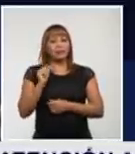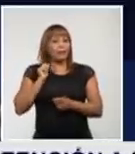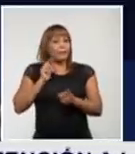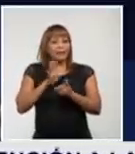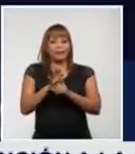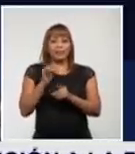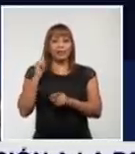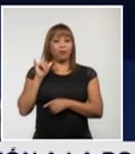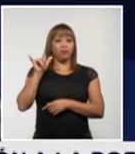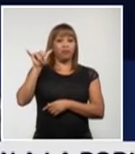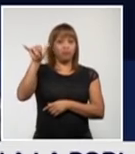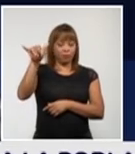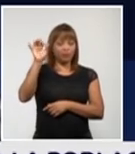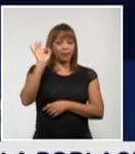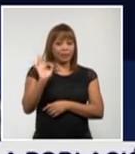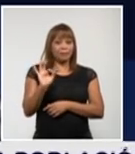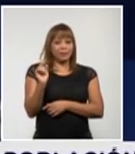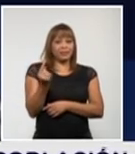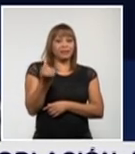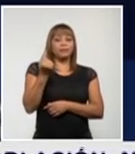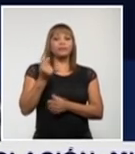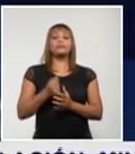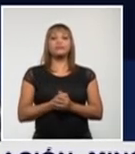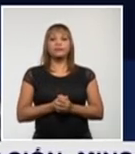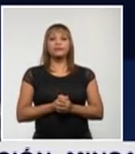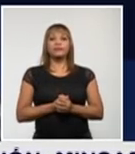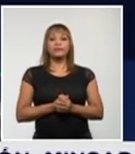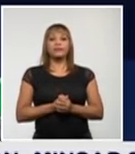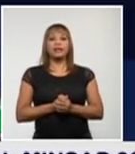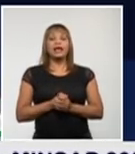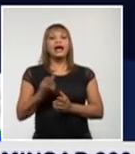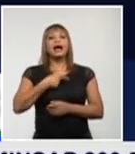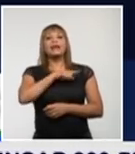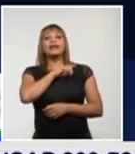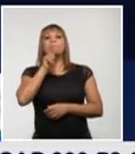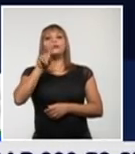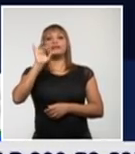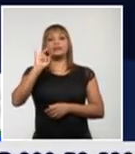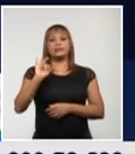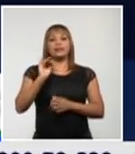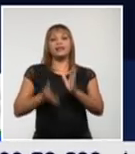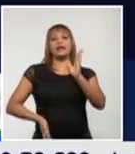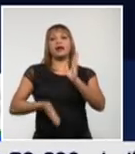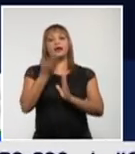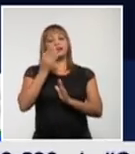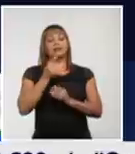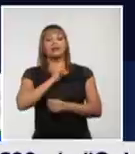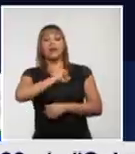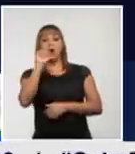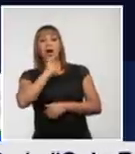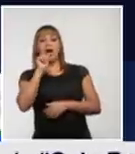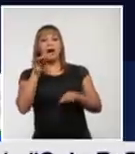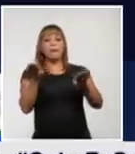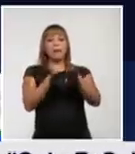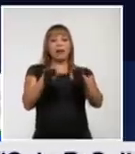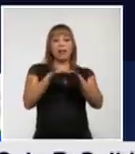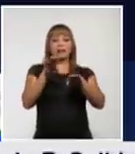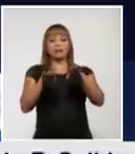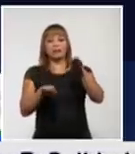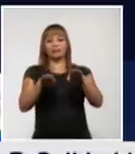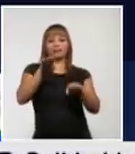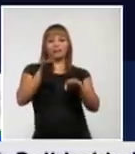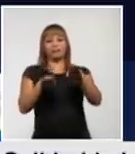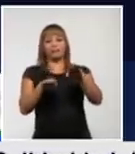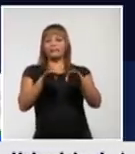de la pandemia. Ayer 27 altas, por lo tanto no logramos un balance positivo,